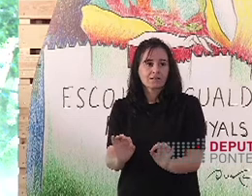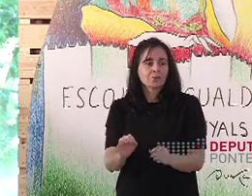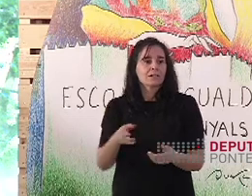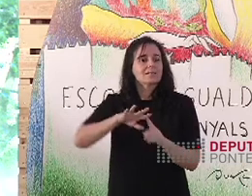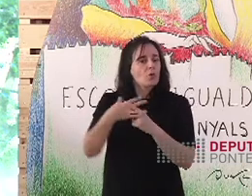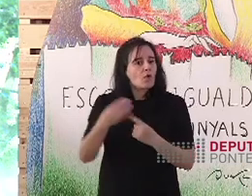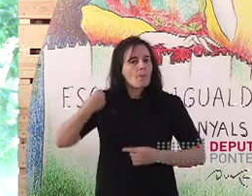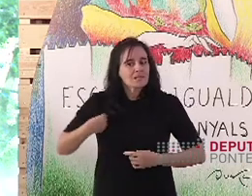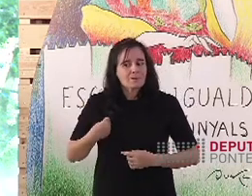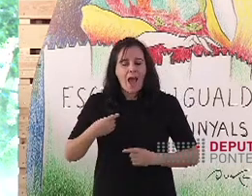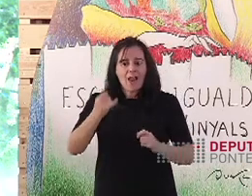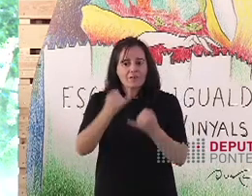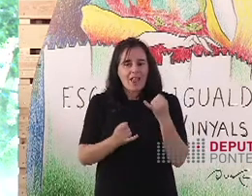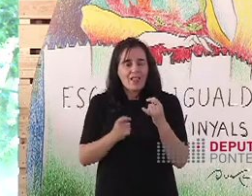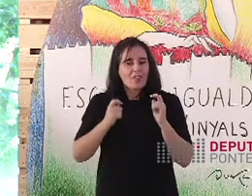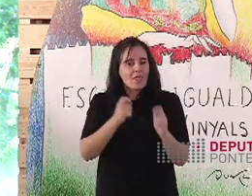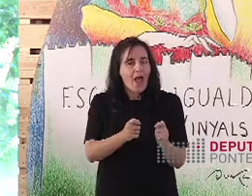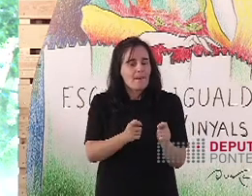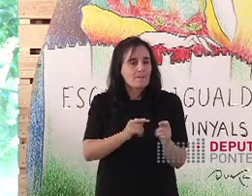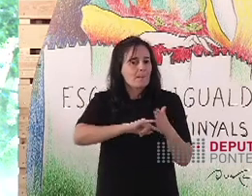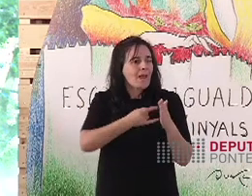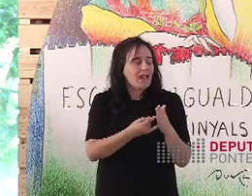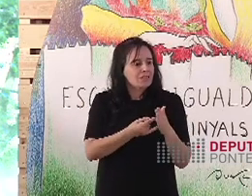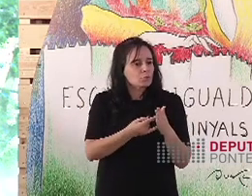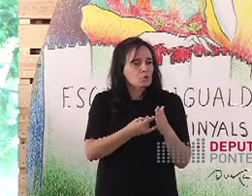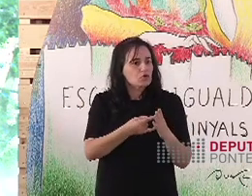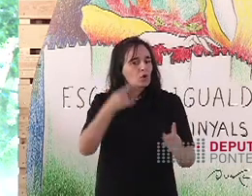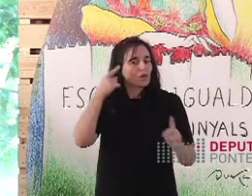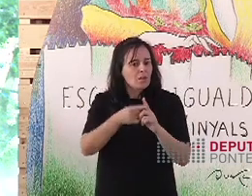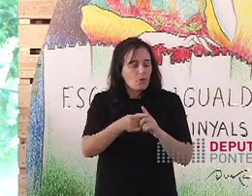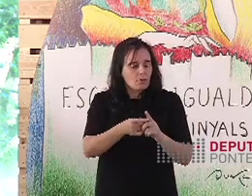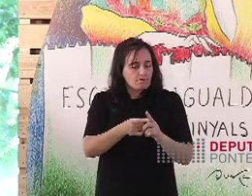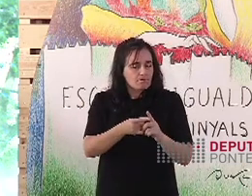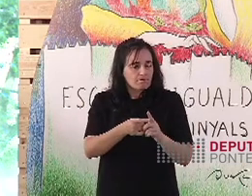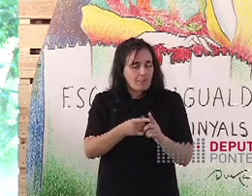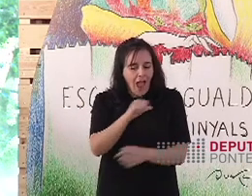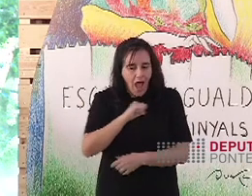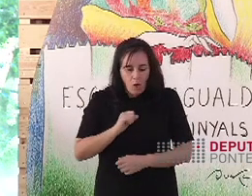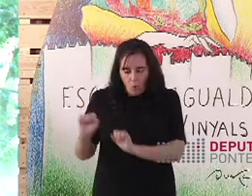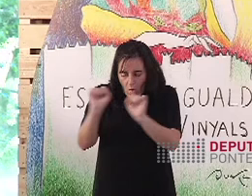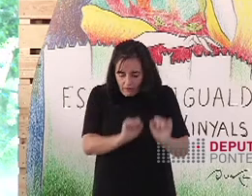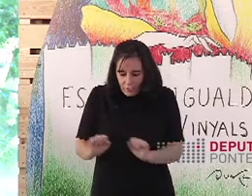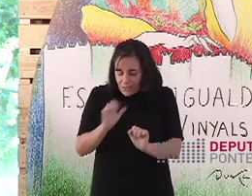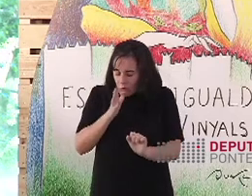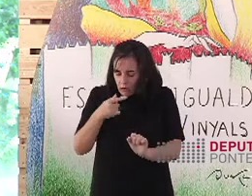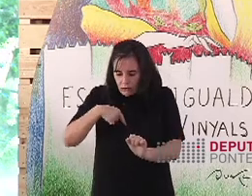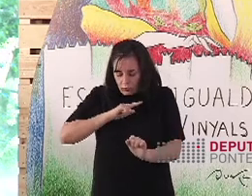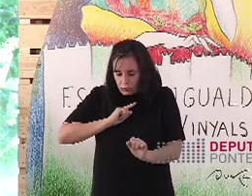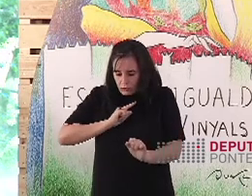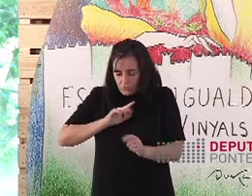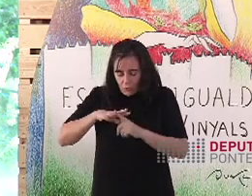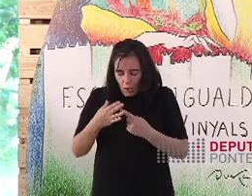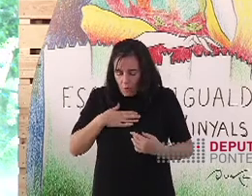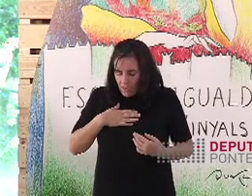generar mecanismos mediante esos cales, as persoas nos dotamos de defensa para poder afrontar esa situación. Eso